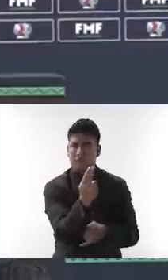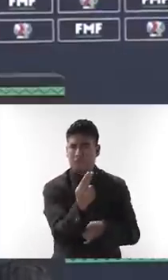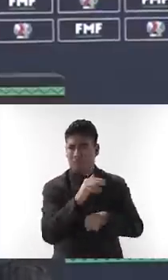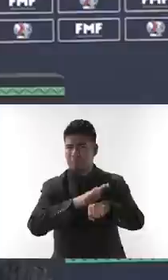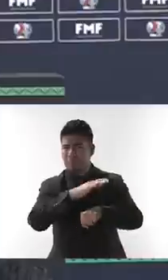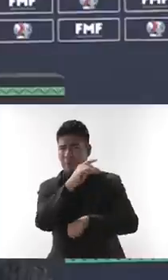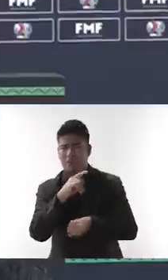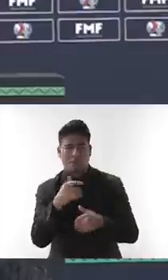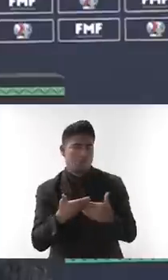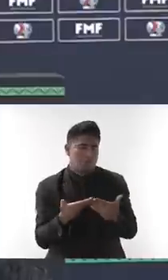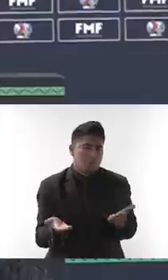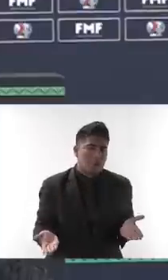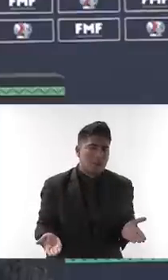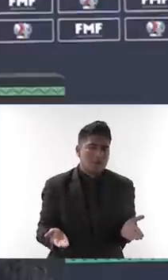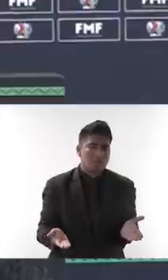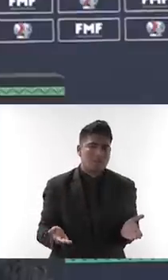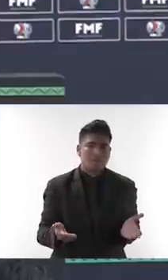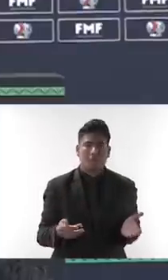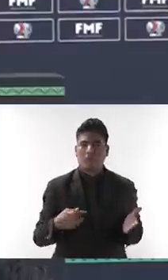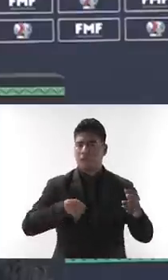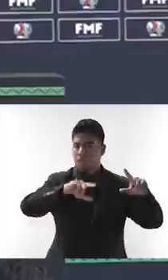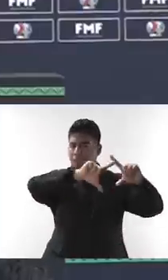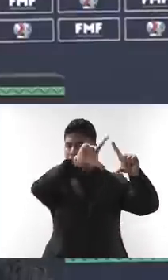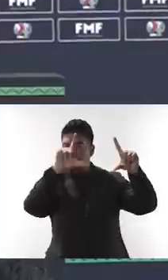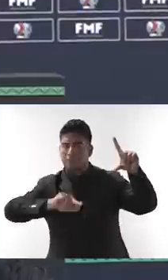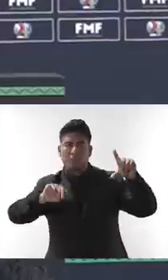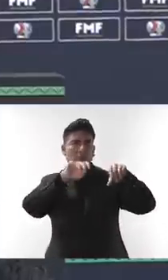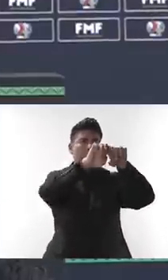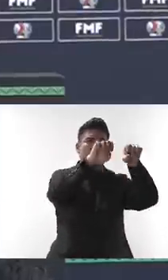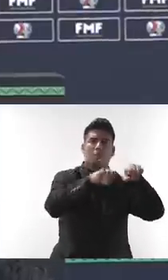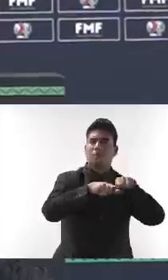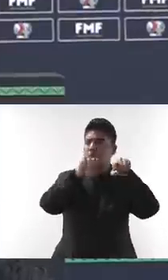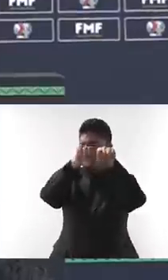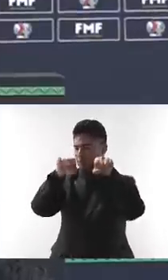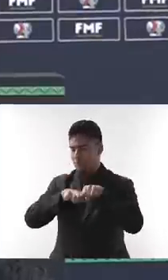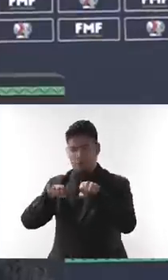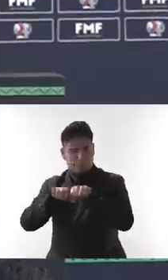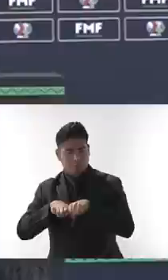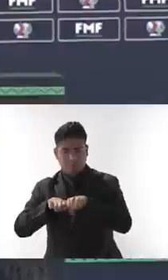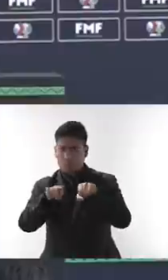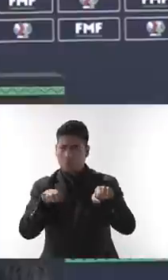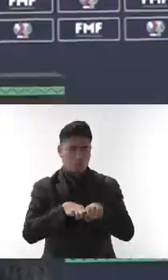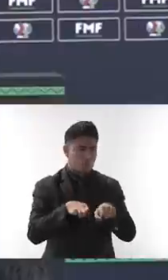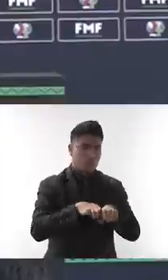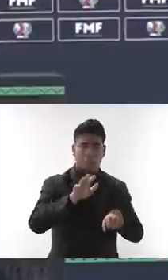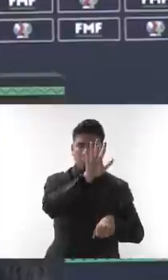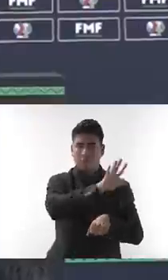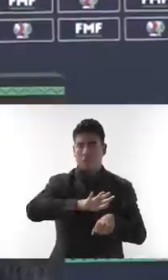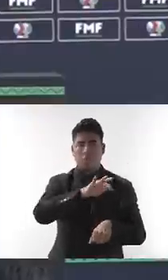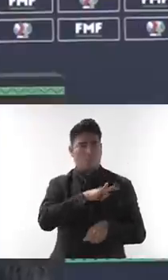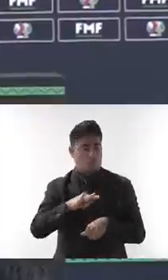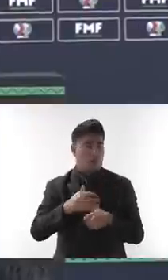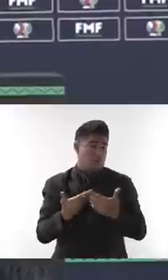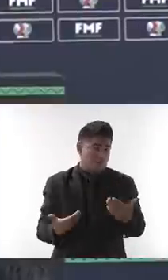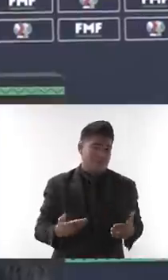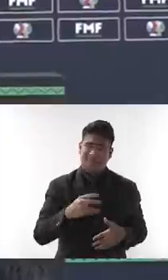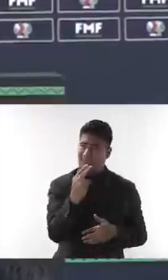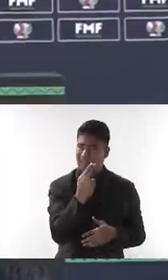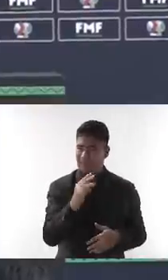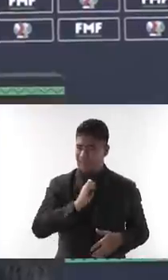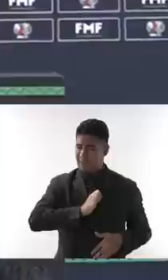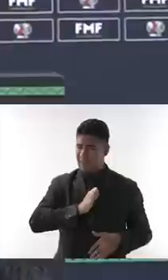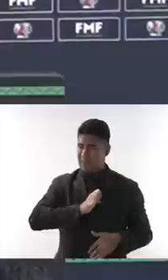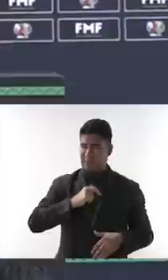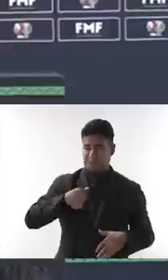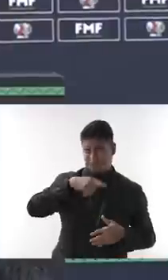área deportiva de selecciones nacionales. Y en ese sentido es fundamental, fundamental que el próximo director técnico conozca